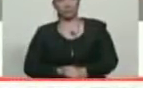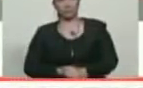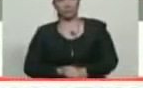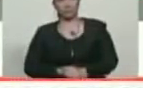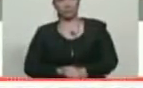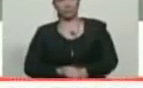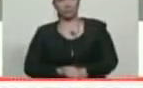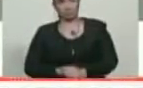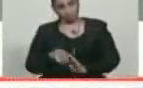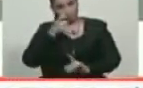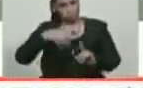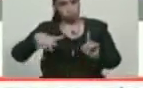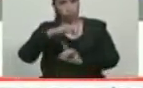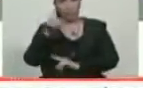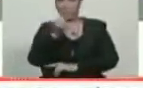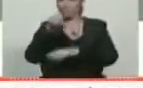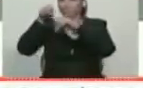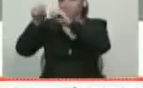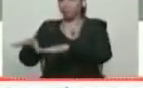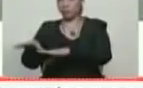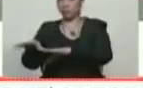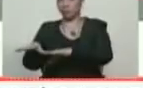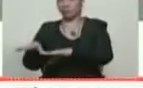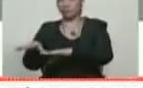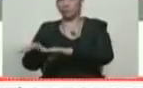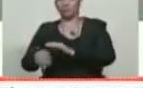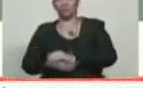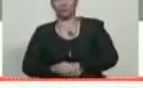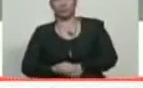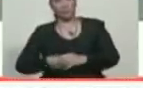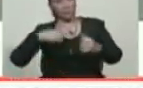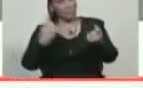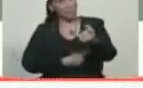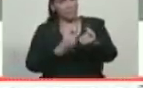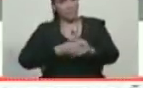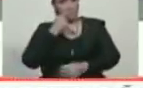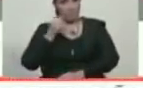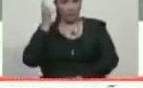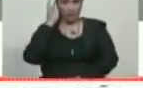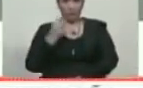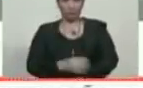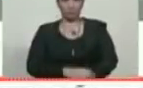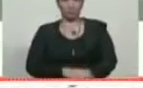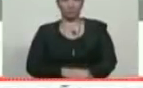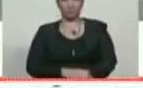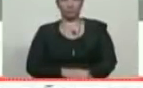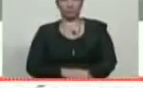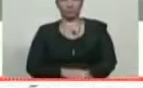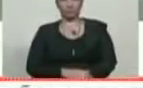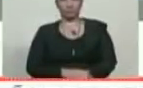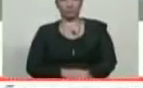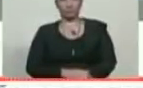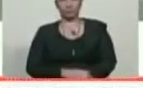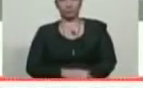Que este pueblo no se va a rendir. Hermanos y hermanas,